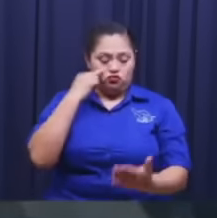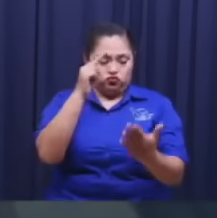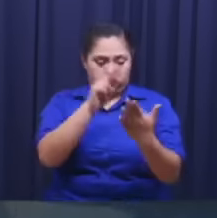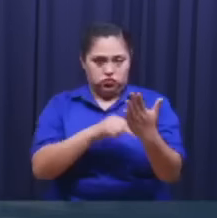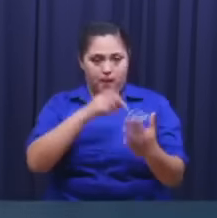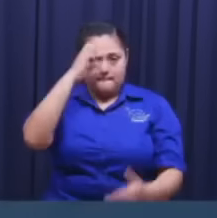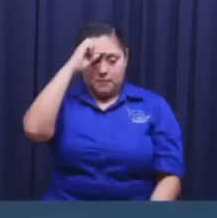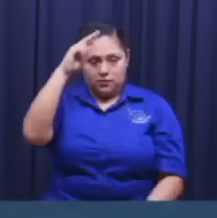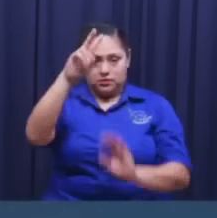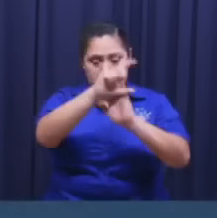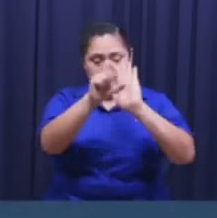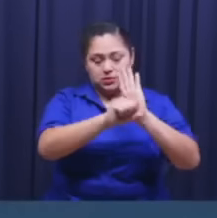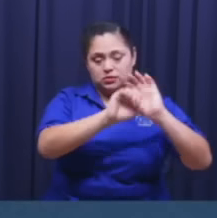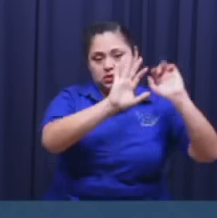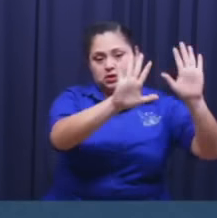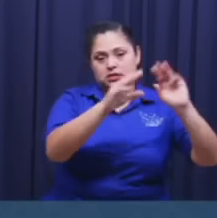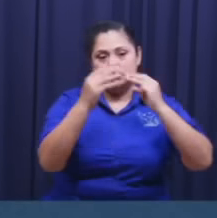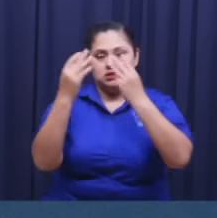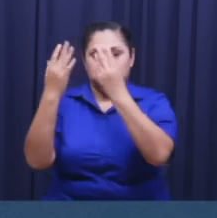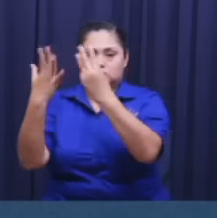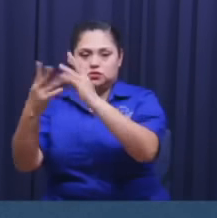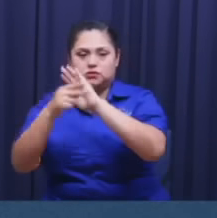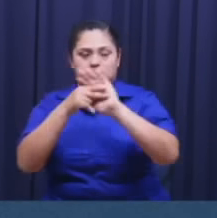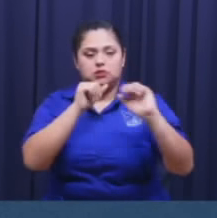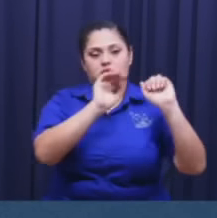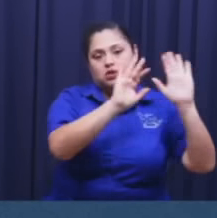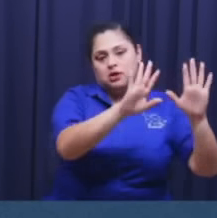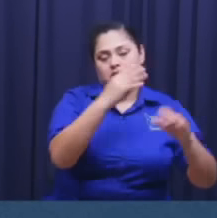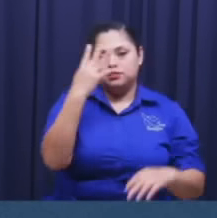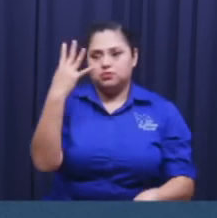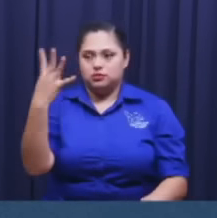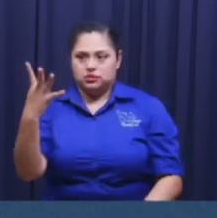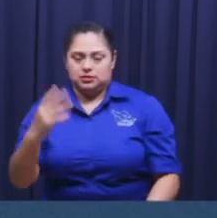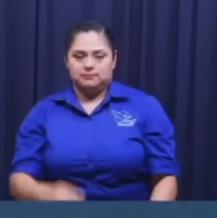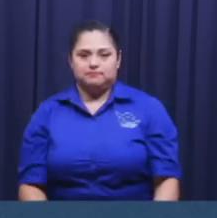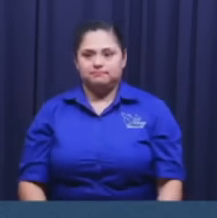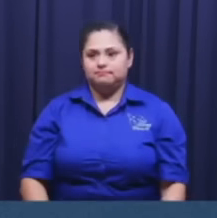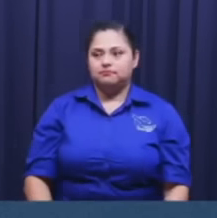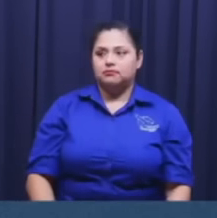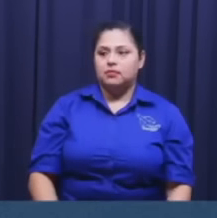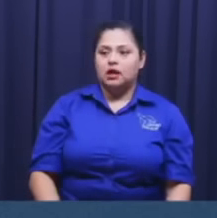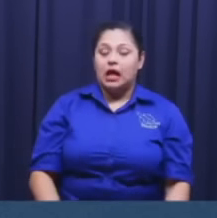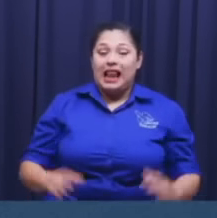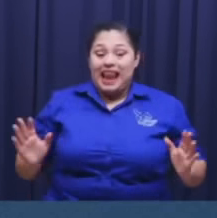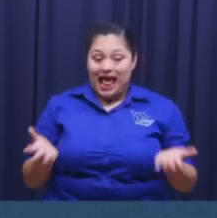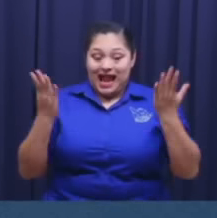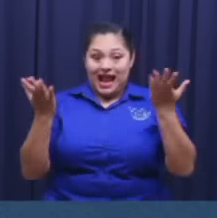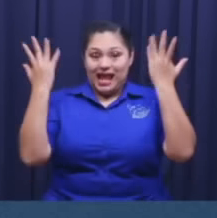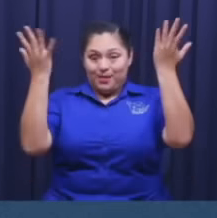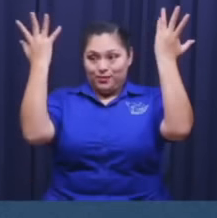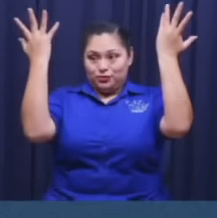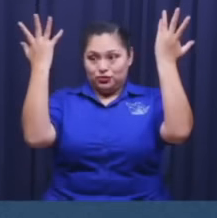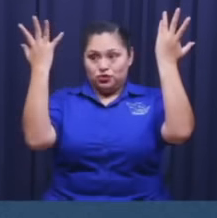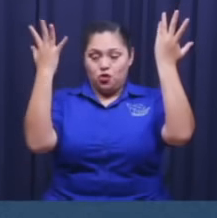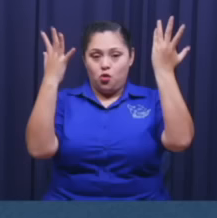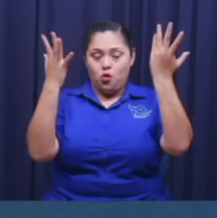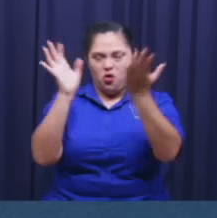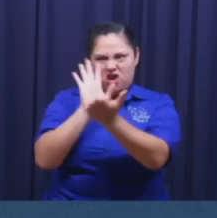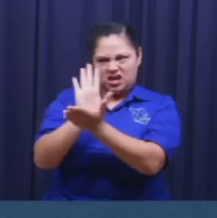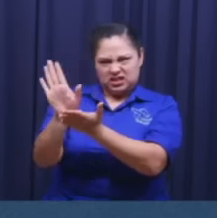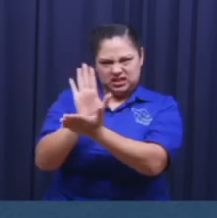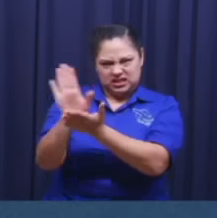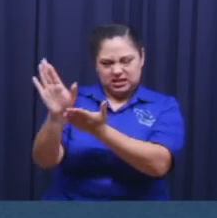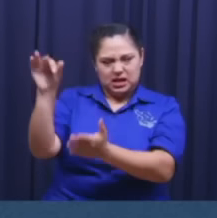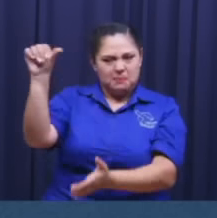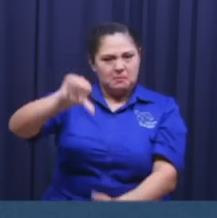Proverbios 18:14, el mismo versículo lo vamos a leer en dos versiones distintas. El animoso soporta los